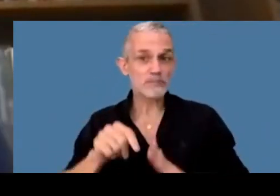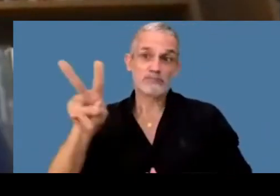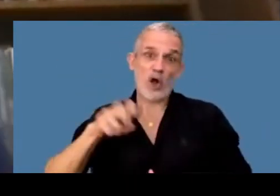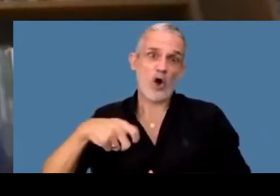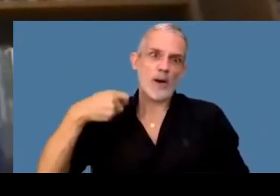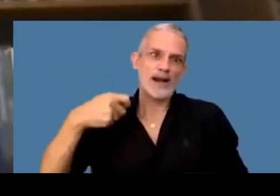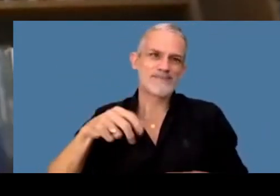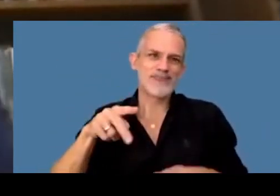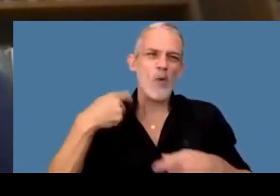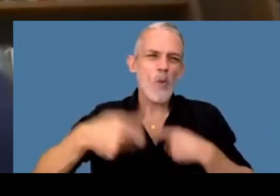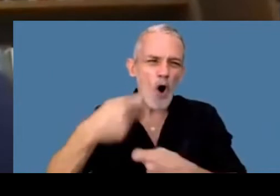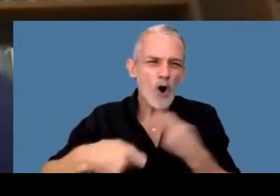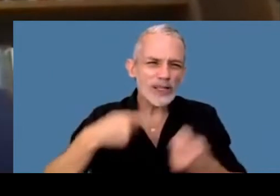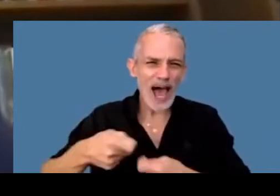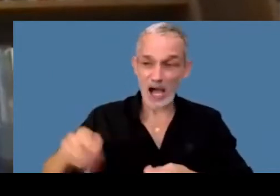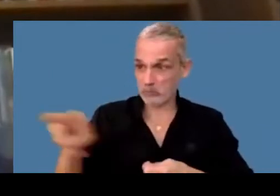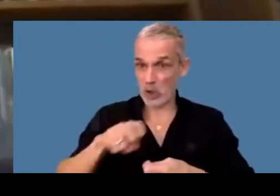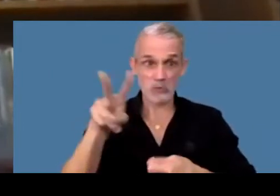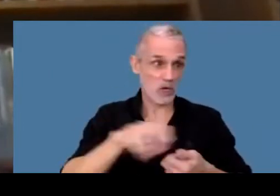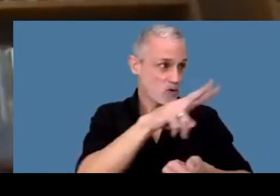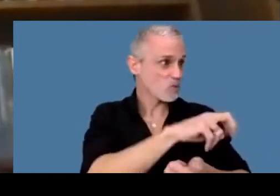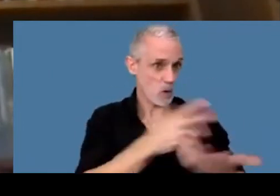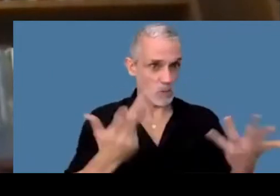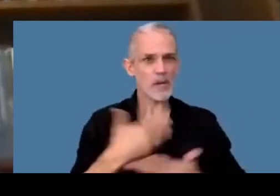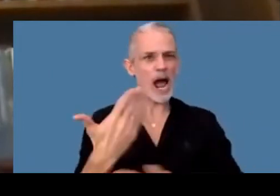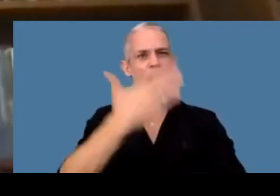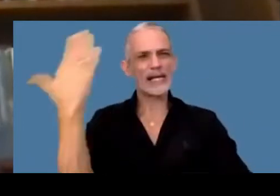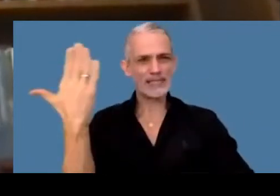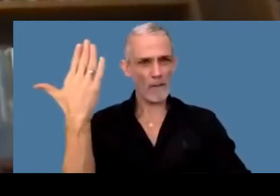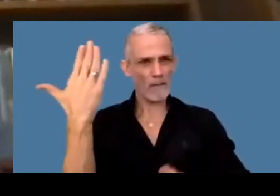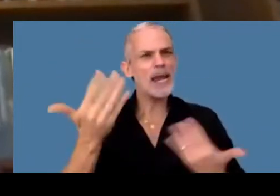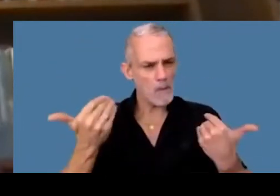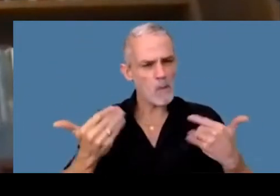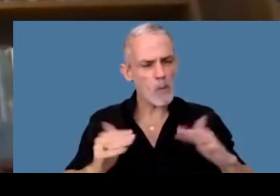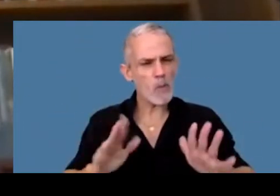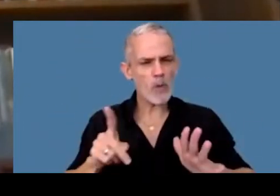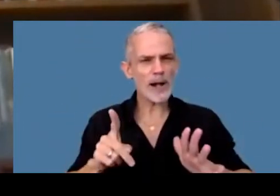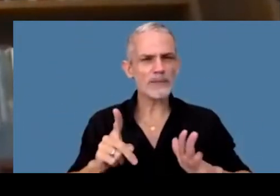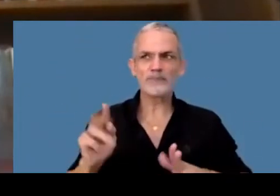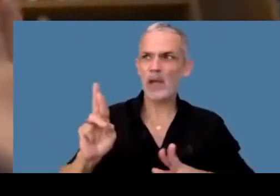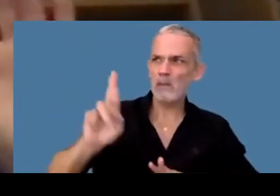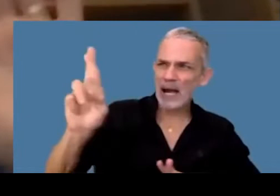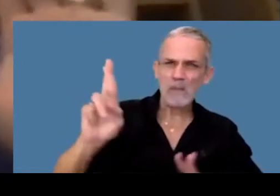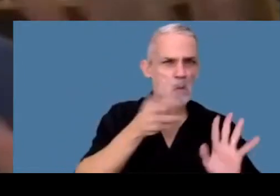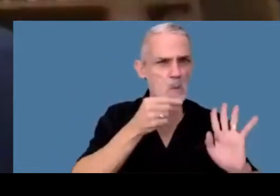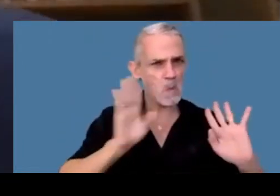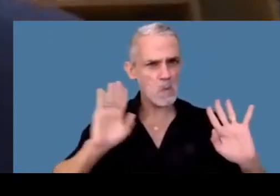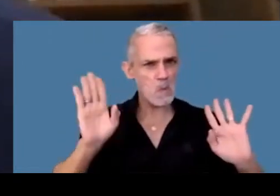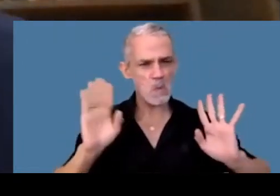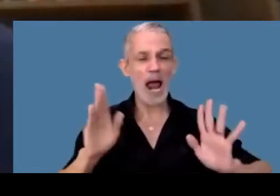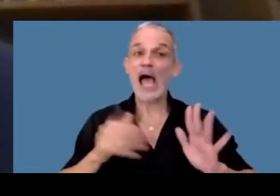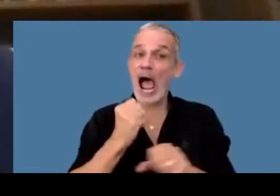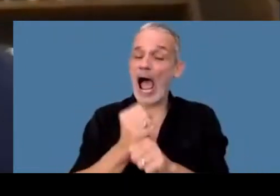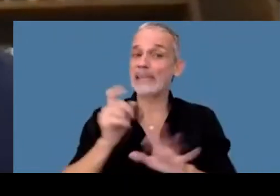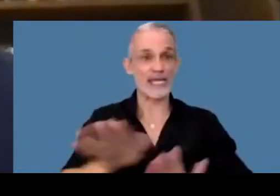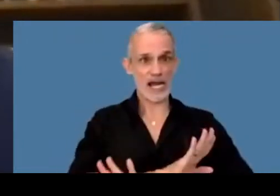sus afiliados y pueden hacer asambleas sin necesidad de autorización previa. Pero hay otras, hasta ahí llegan sus